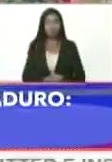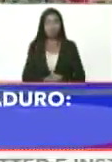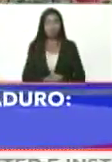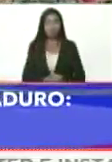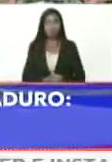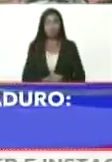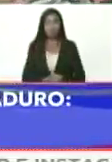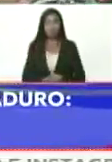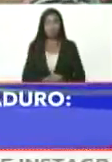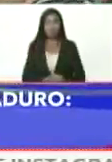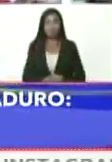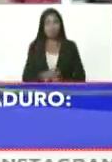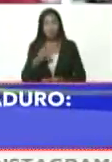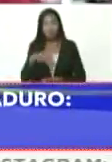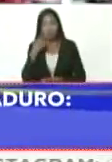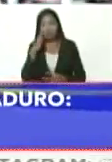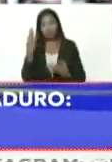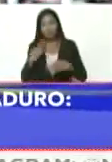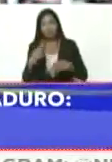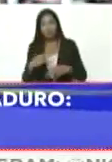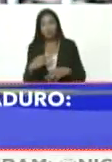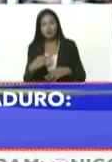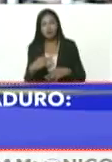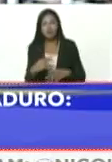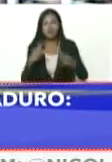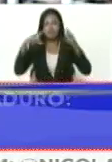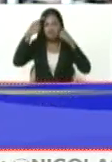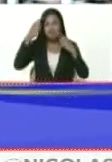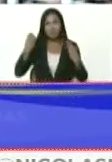Para que se haga realidad la consigna, Chávez vive.